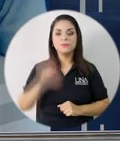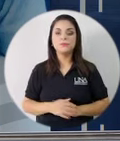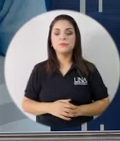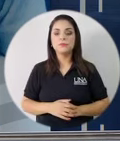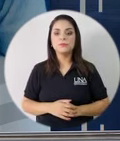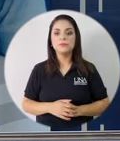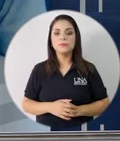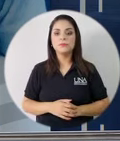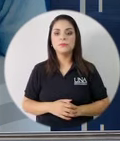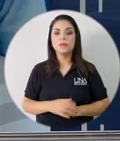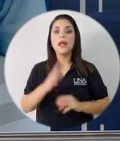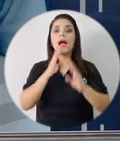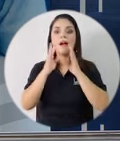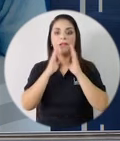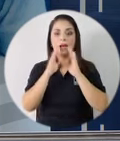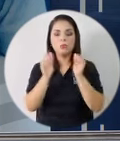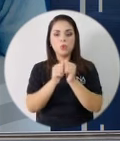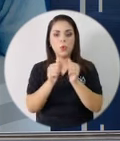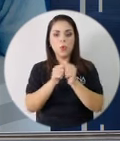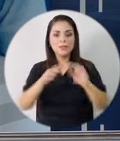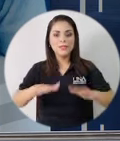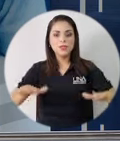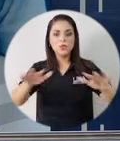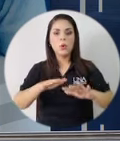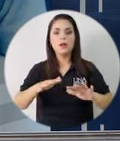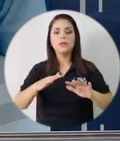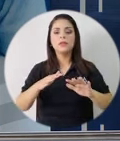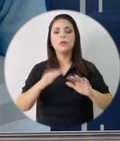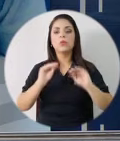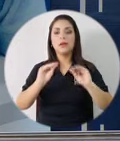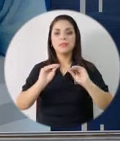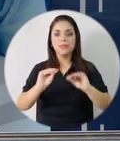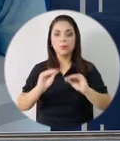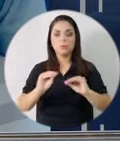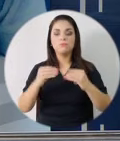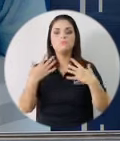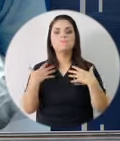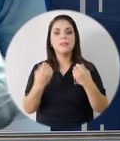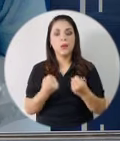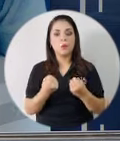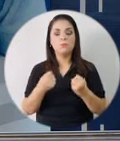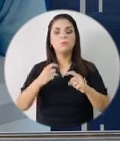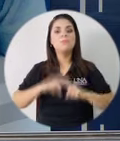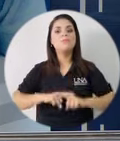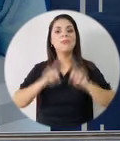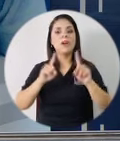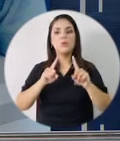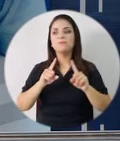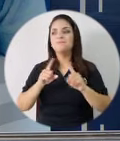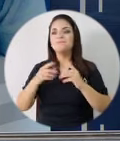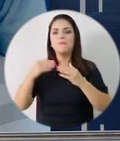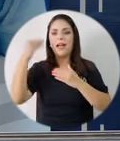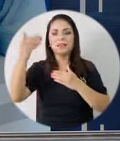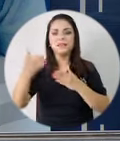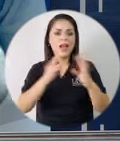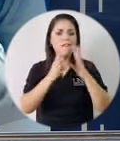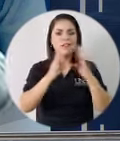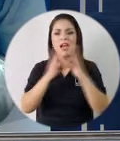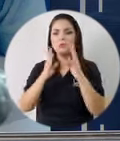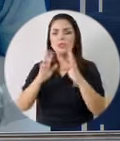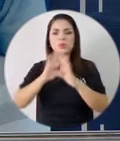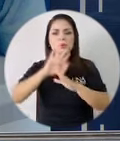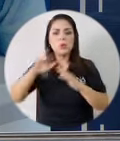Conversamos con el sector educativo, con el sector salud, pero fuimos más allá, conversamos en